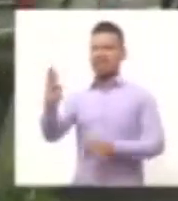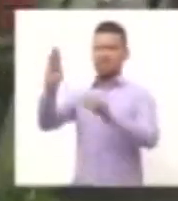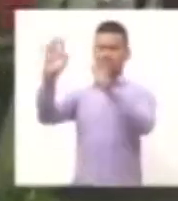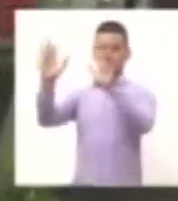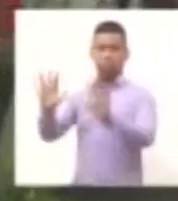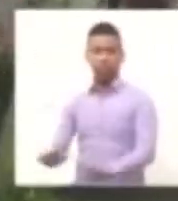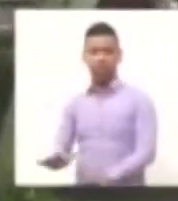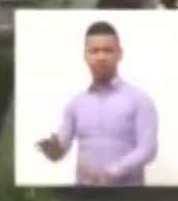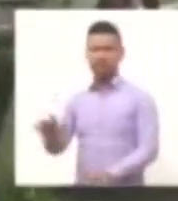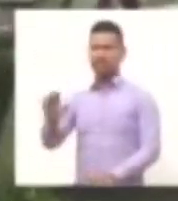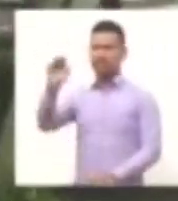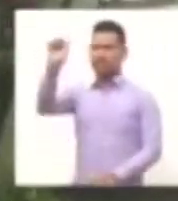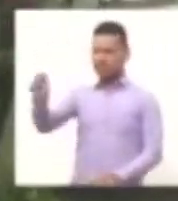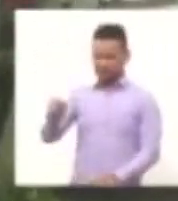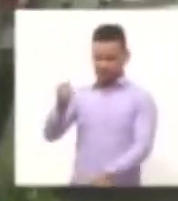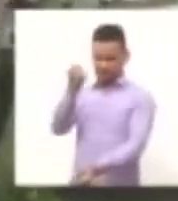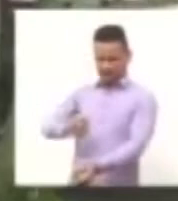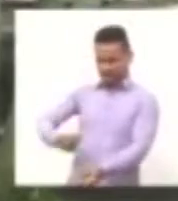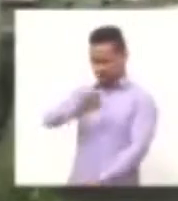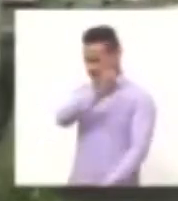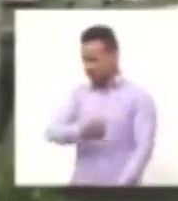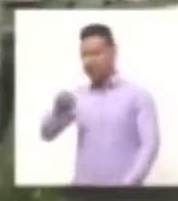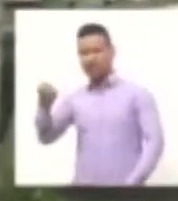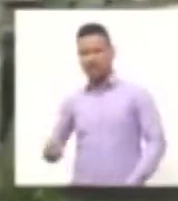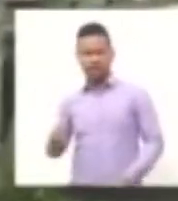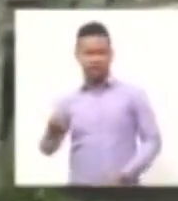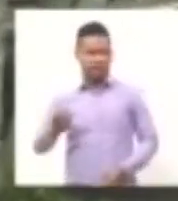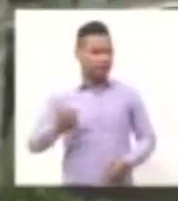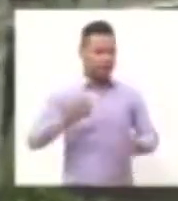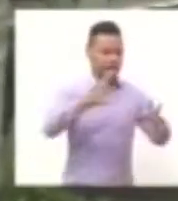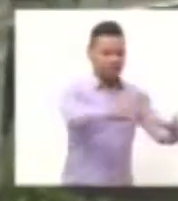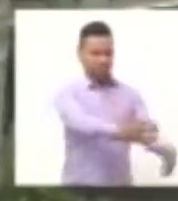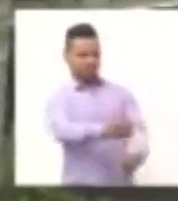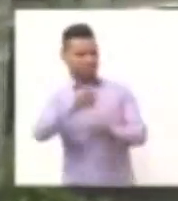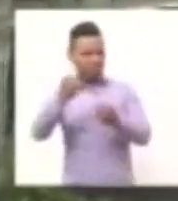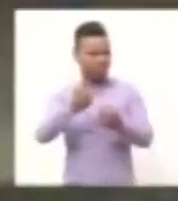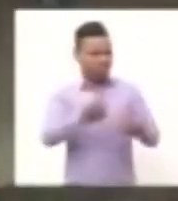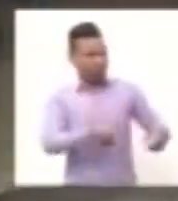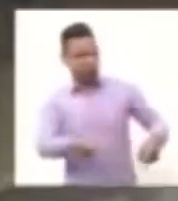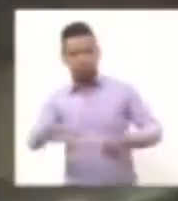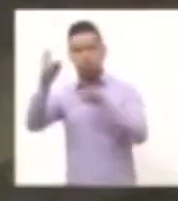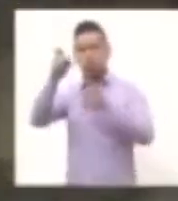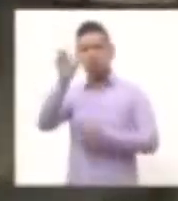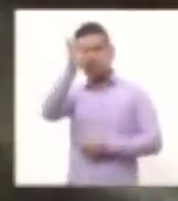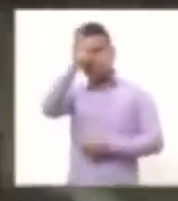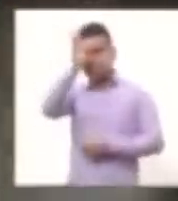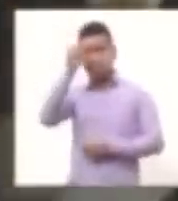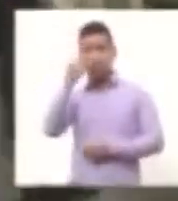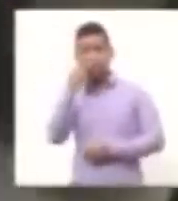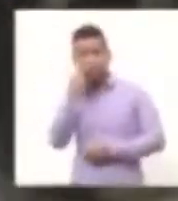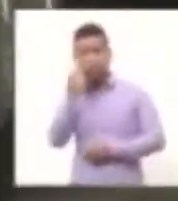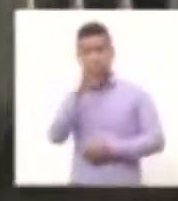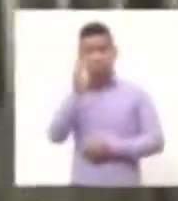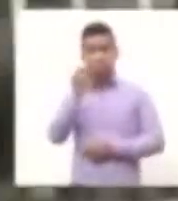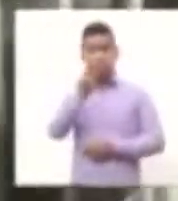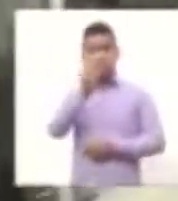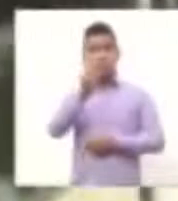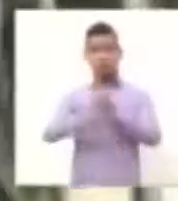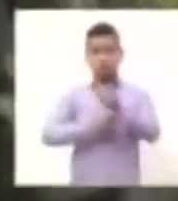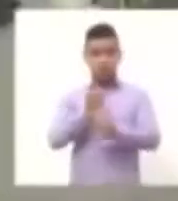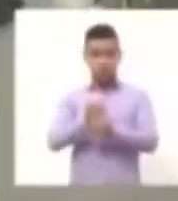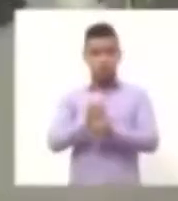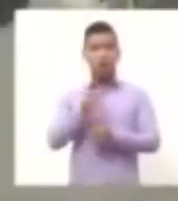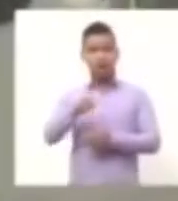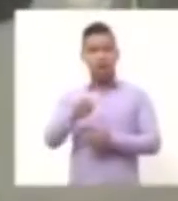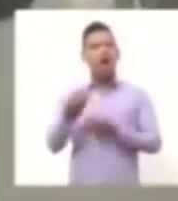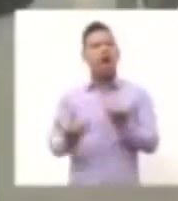causarse heridas. Hay que utilizar la fuerza para neutralizarlo y se traslada a la clínica para ser valorado. A esta hora, el hombre de 24 años de edad permanece recluido